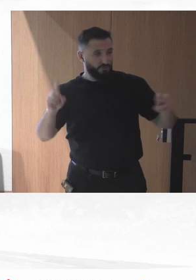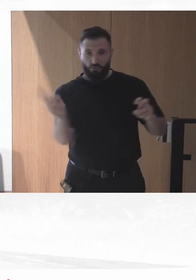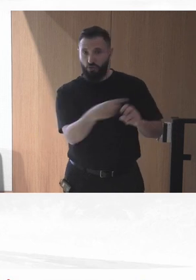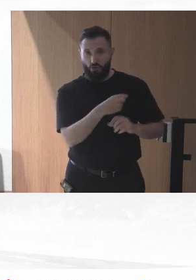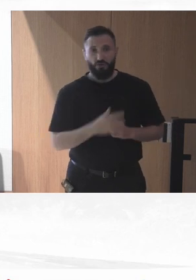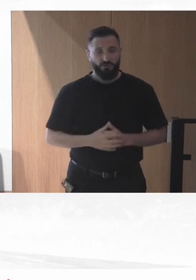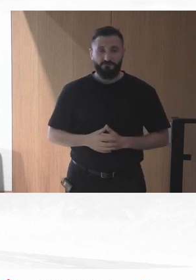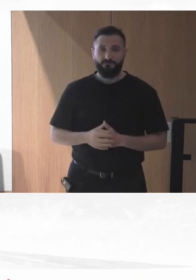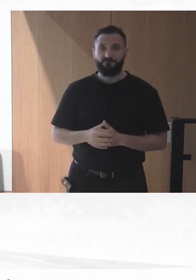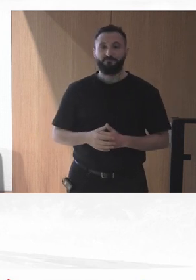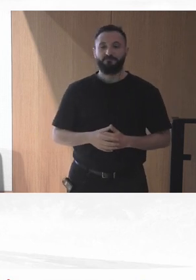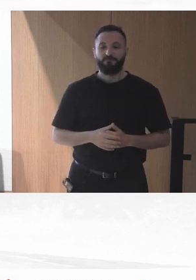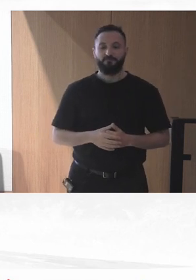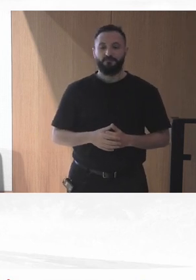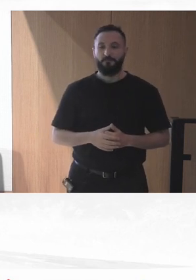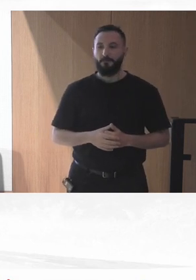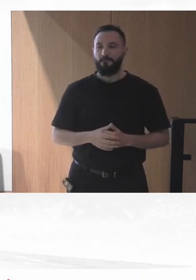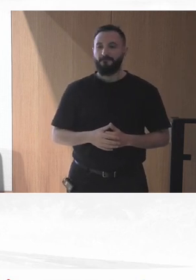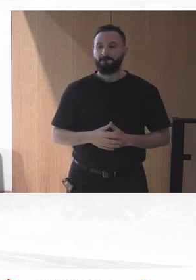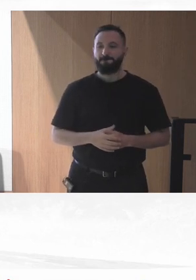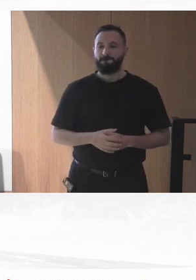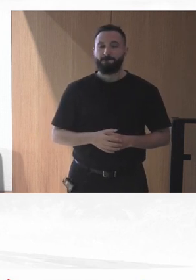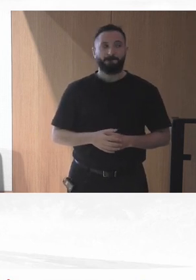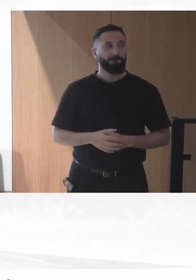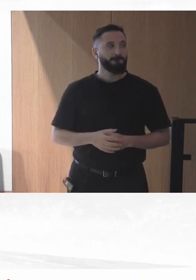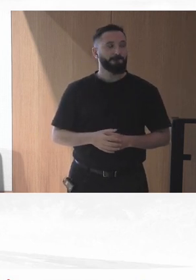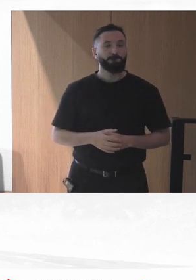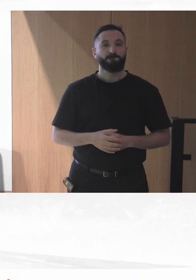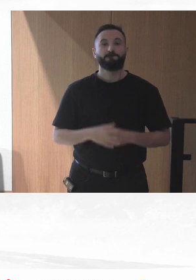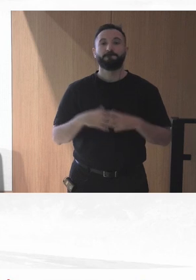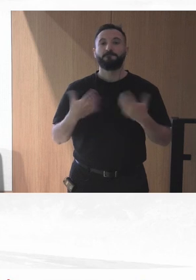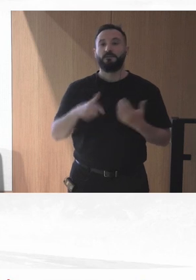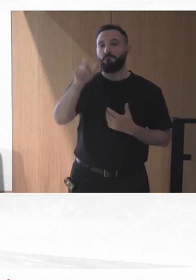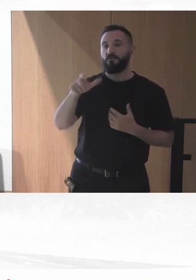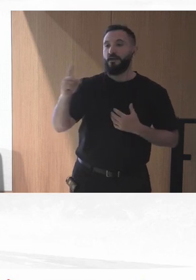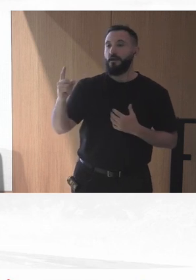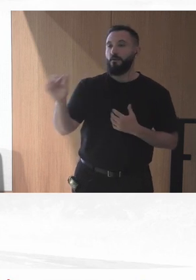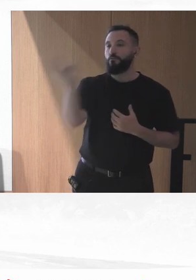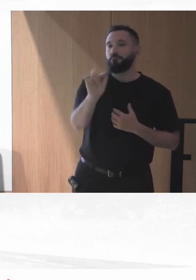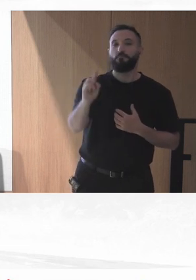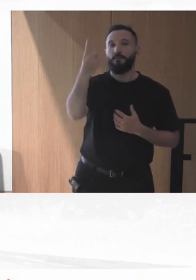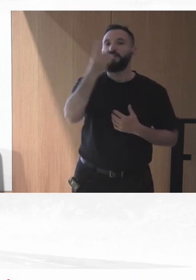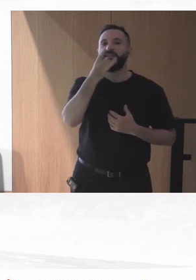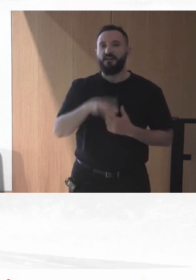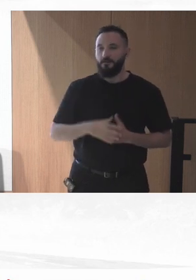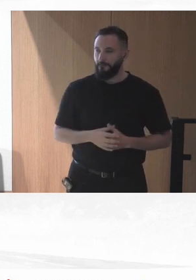no me inclino por ninguno. Muy bien, ¿quién quiere ir primero?